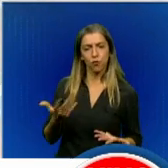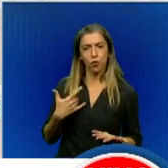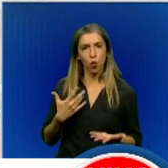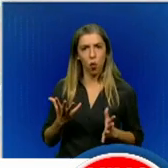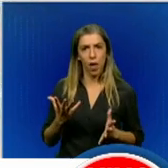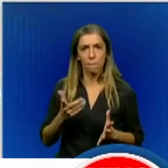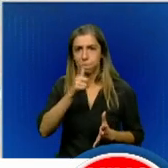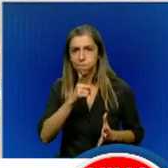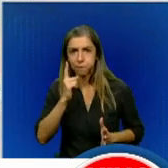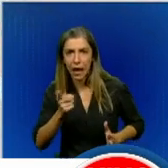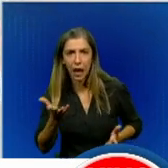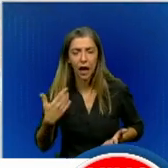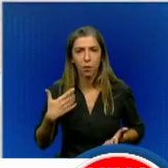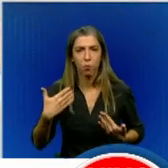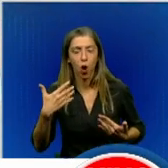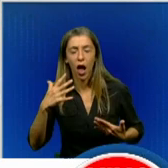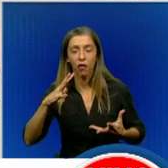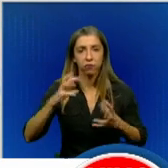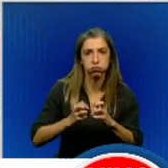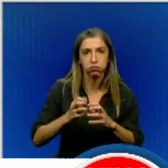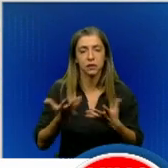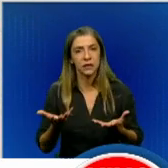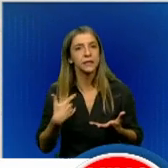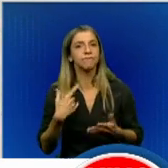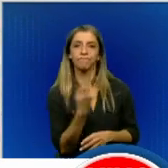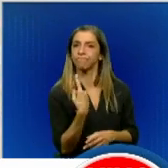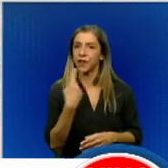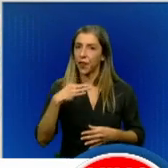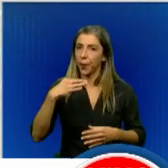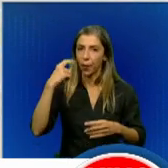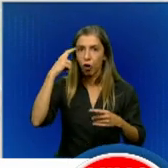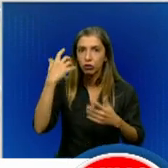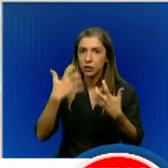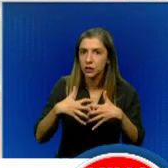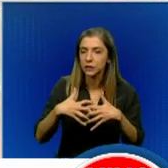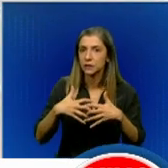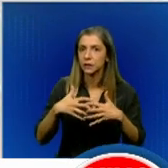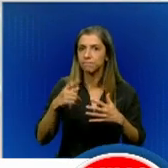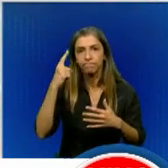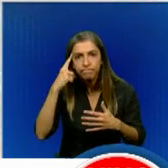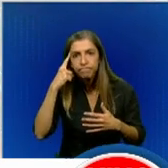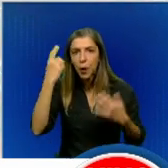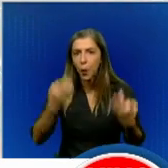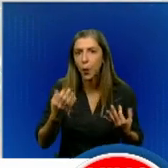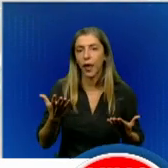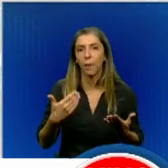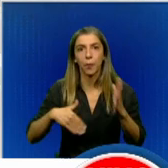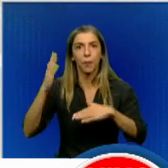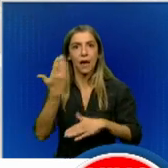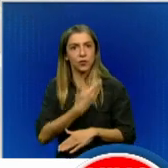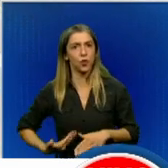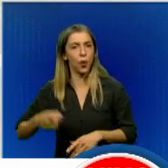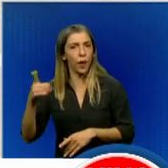que hacer recapacitar a todos pero fundamentalmente tiene que hacer recapacitar al gobierno actitudes que tienen que ver con